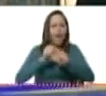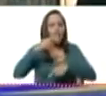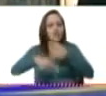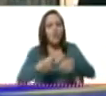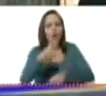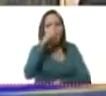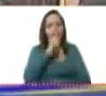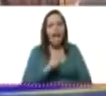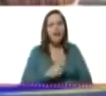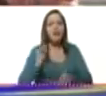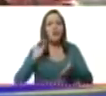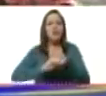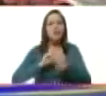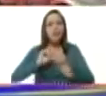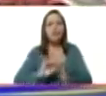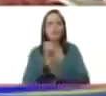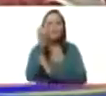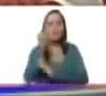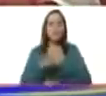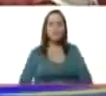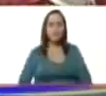de nuestra línea aérea.